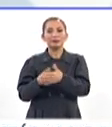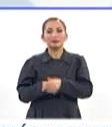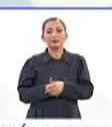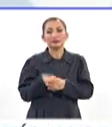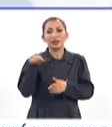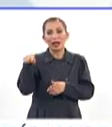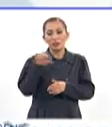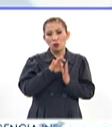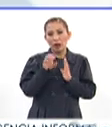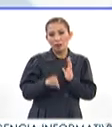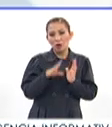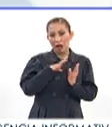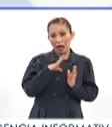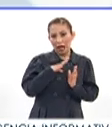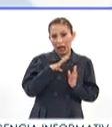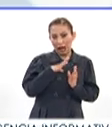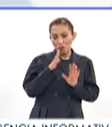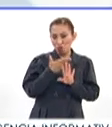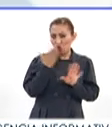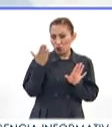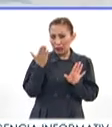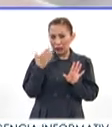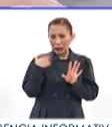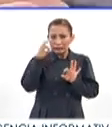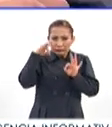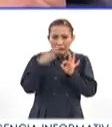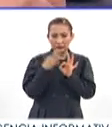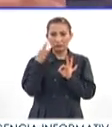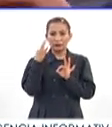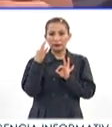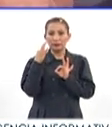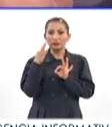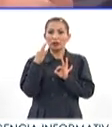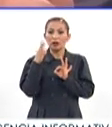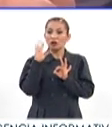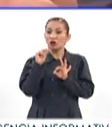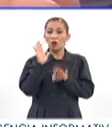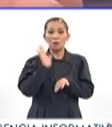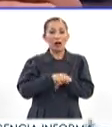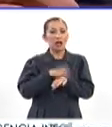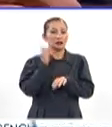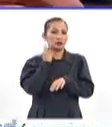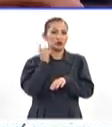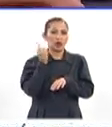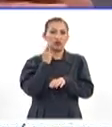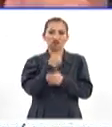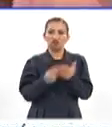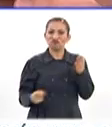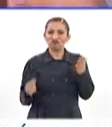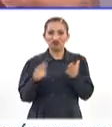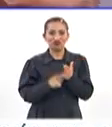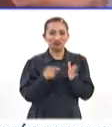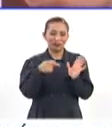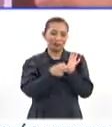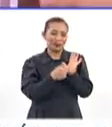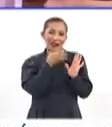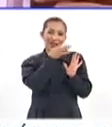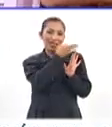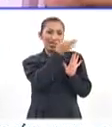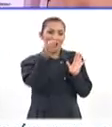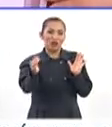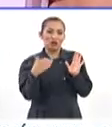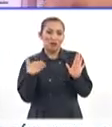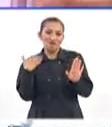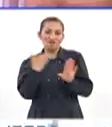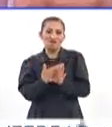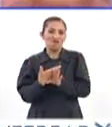plantillas en el cual, por ejemplo, aquí sí, de forma muy expresa, dice no más diputados. Esto obviamente es